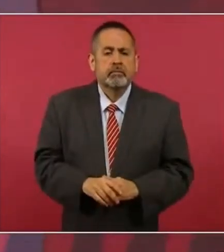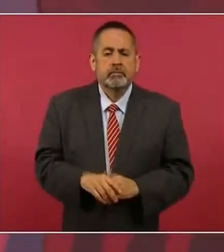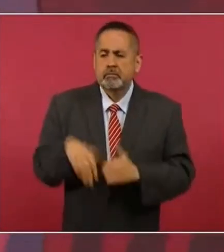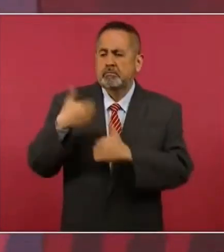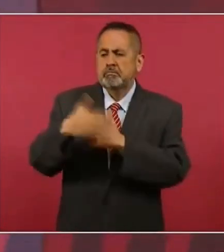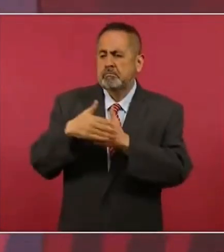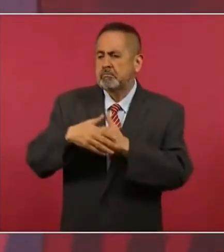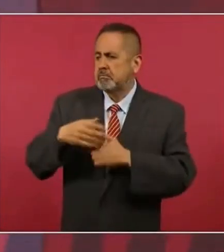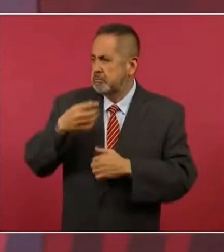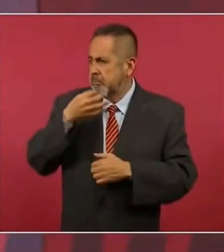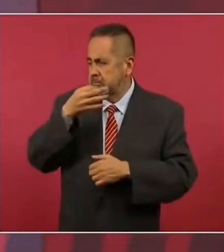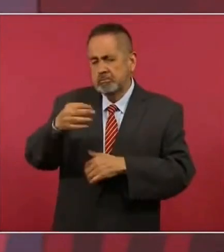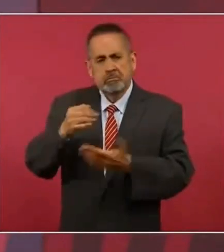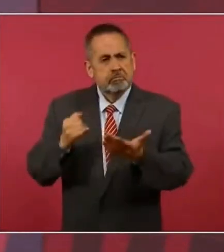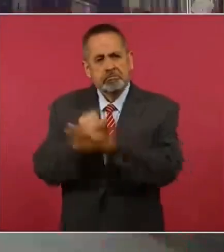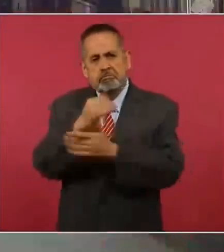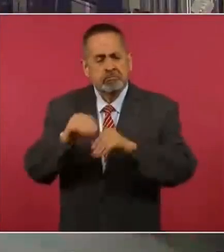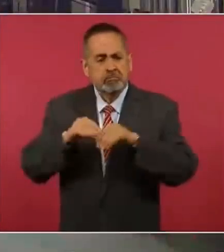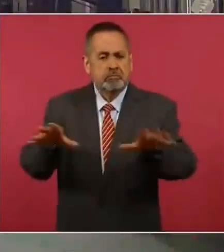a resolver